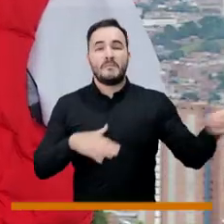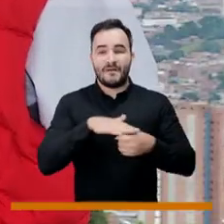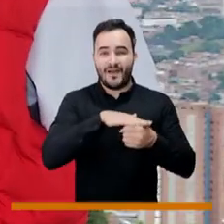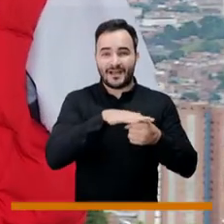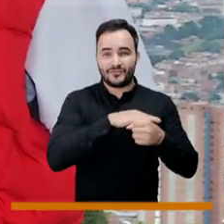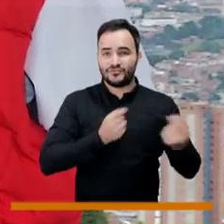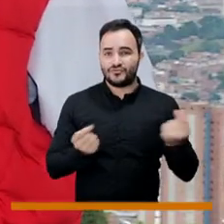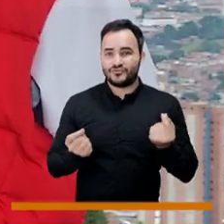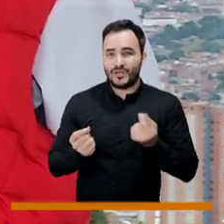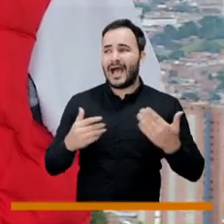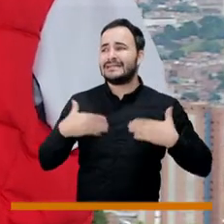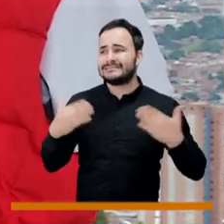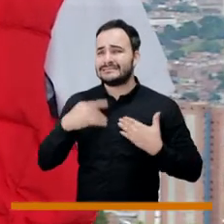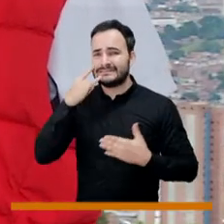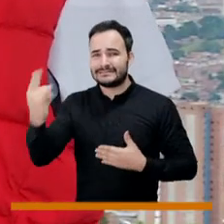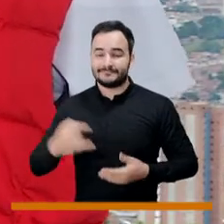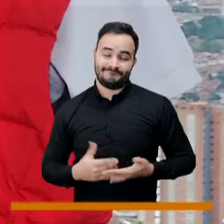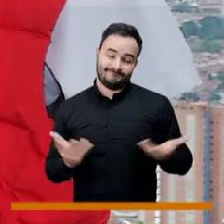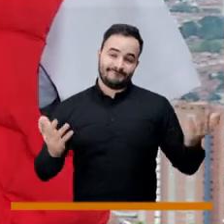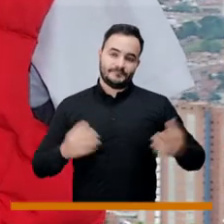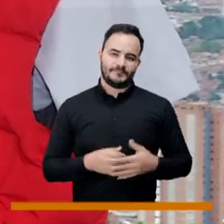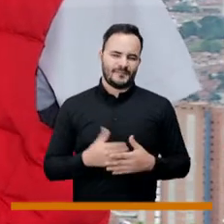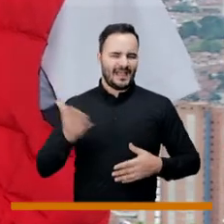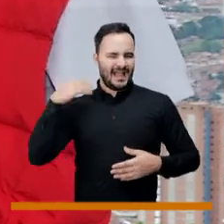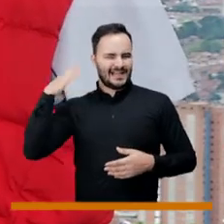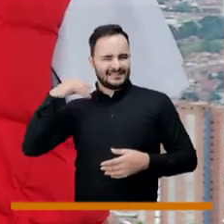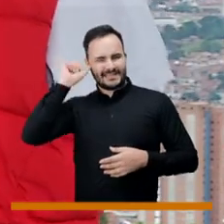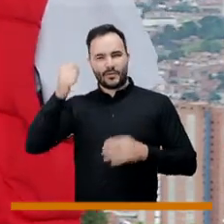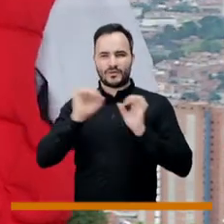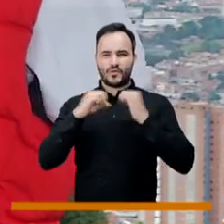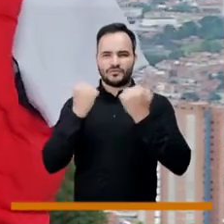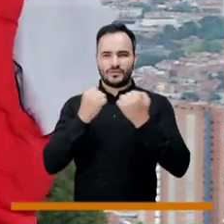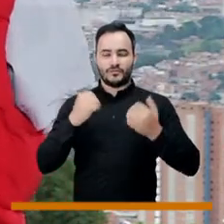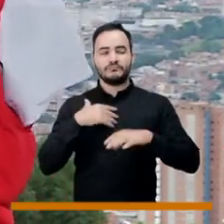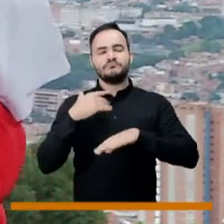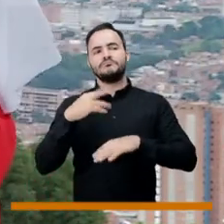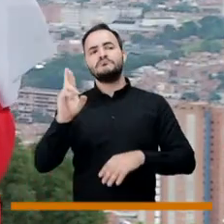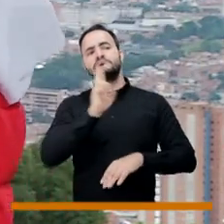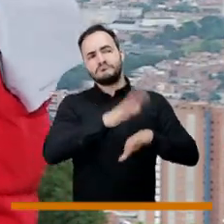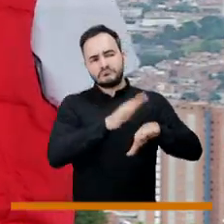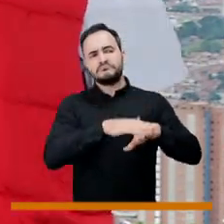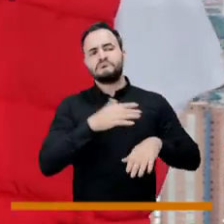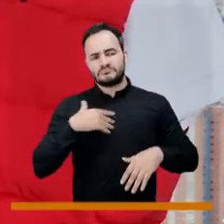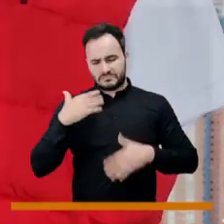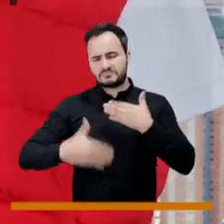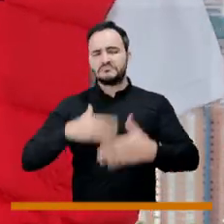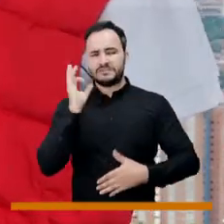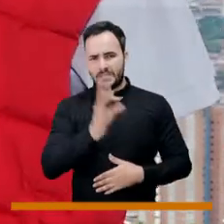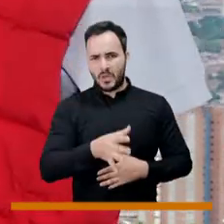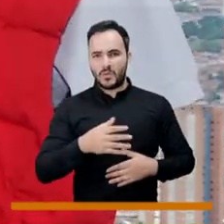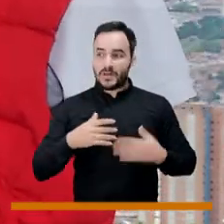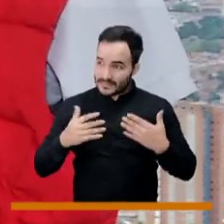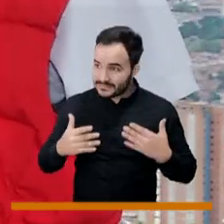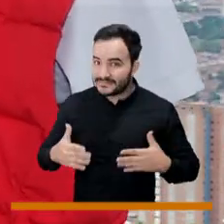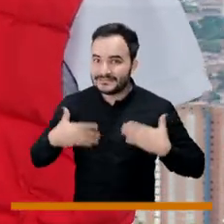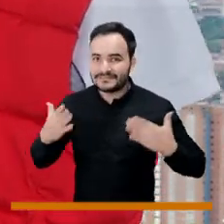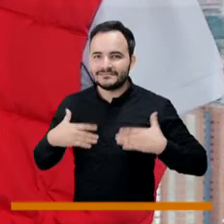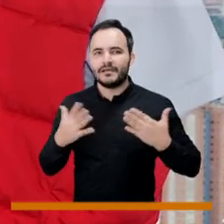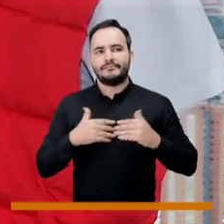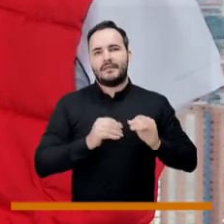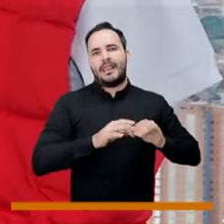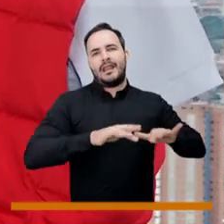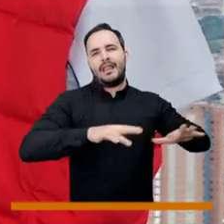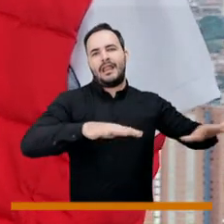orgullo nosotros también hace hace unos cinco años cuando esperamos en el cordón para dar moral de que el de gestos iba bien entonces empezamos también a